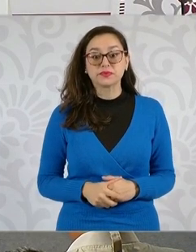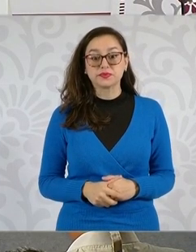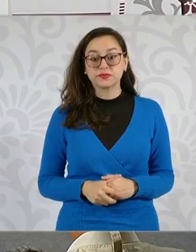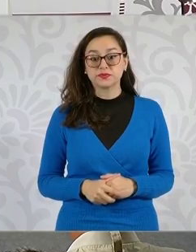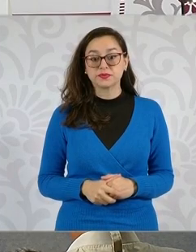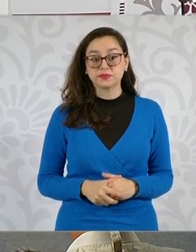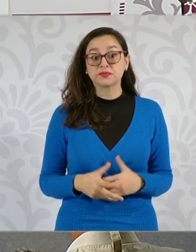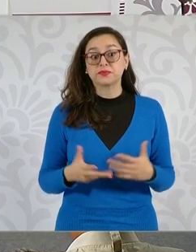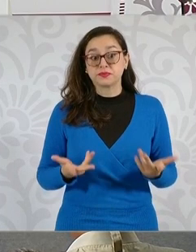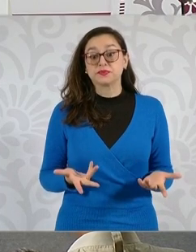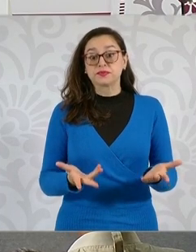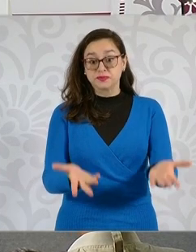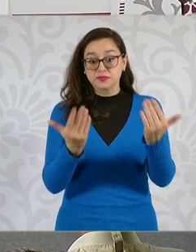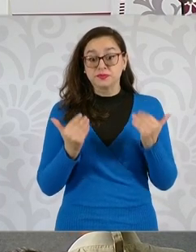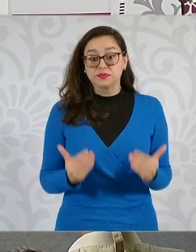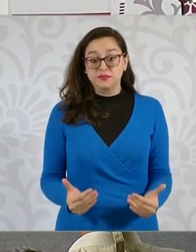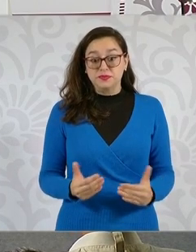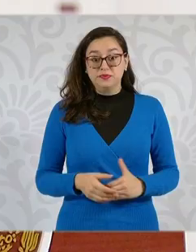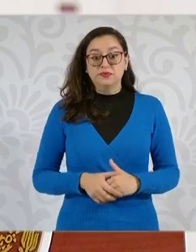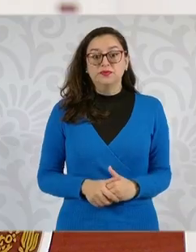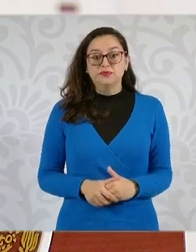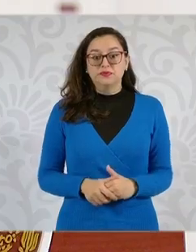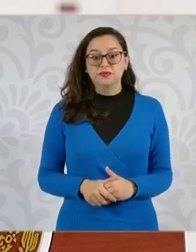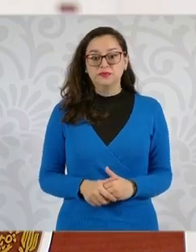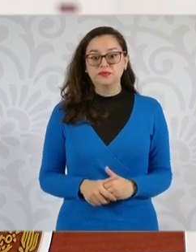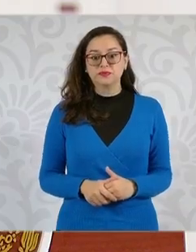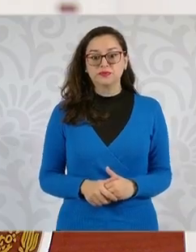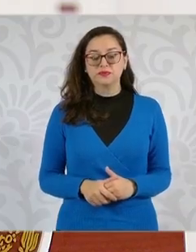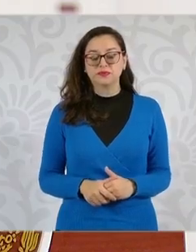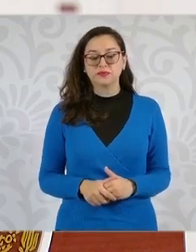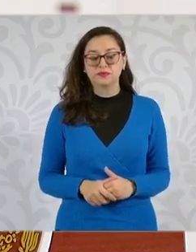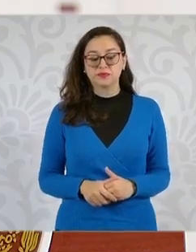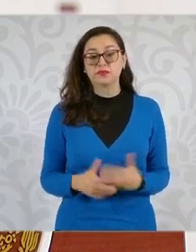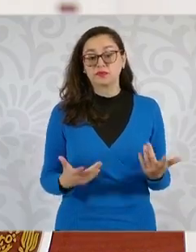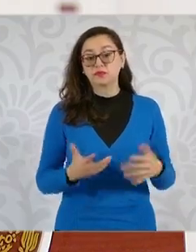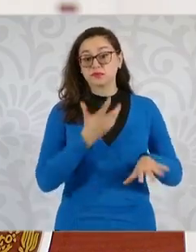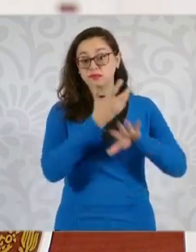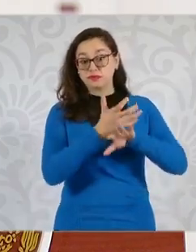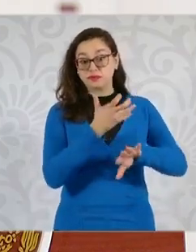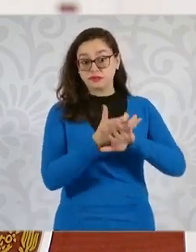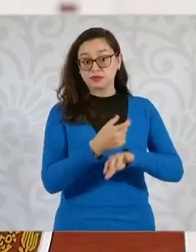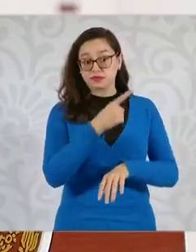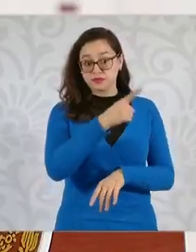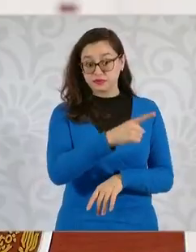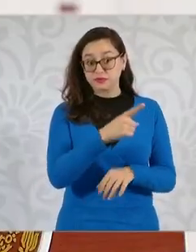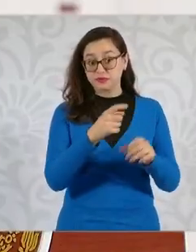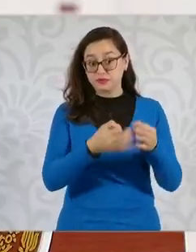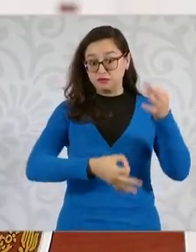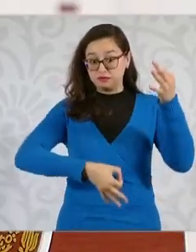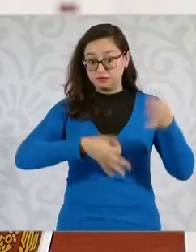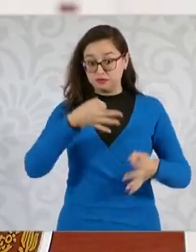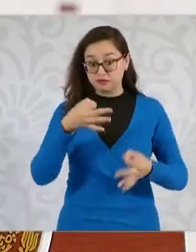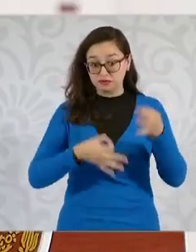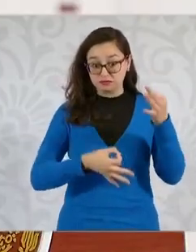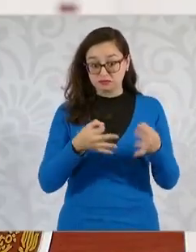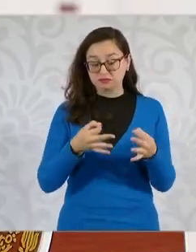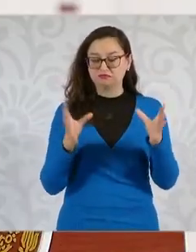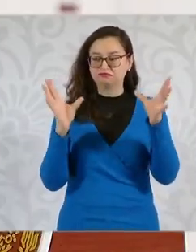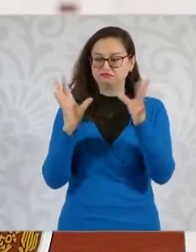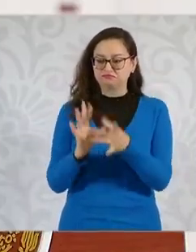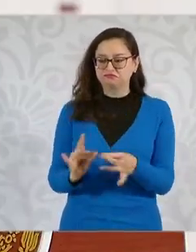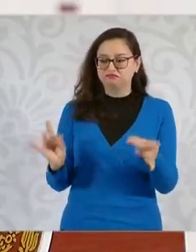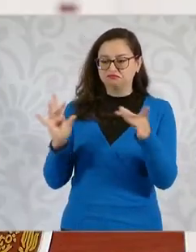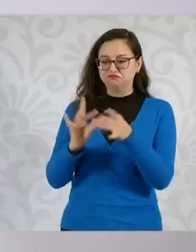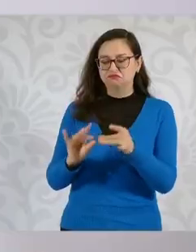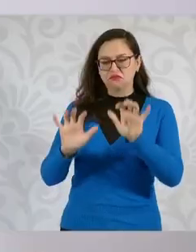Justicia, la que sigue, el Departamento de Justicia de Estados Unidos dio los detalles en un comunicado